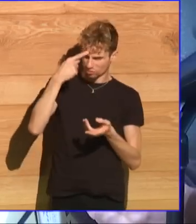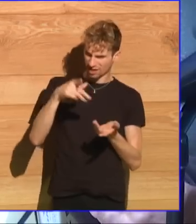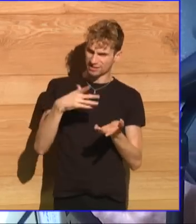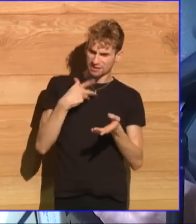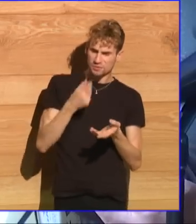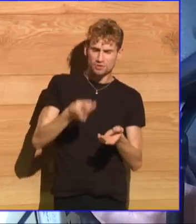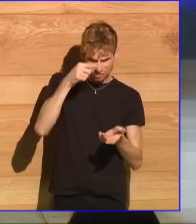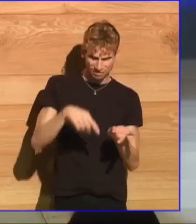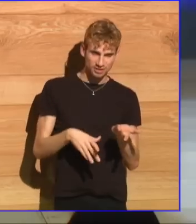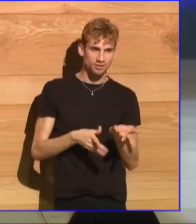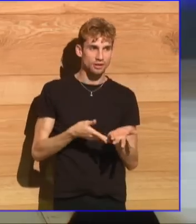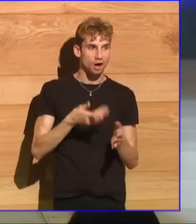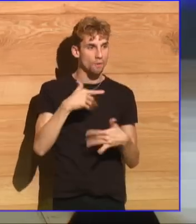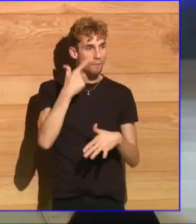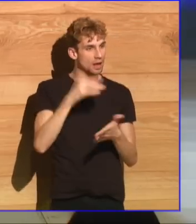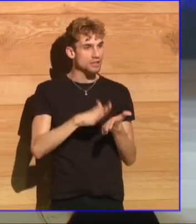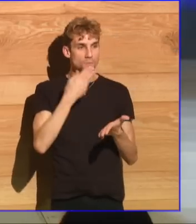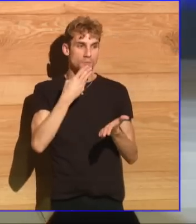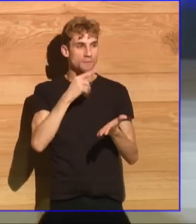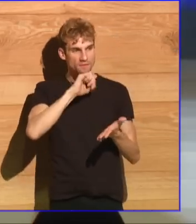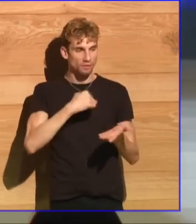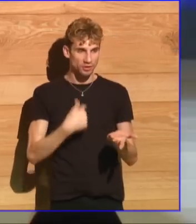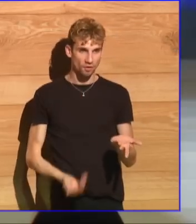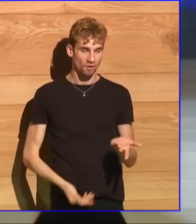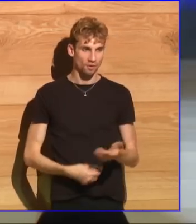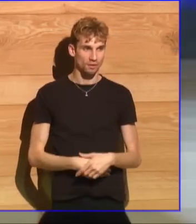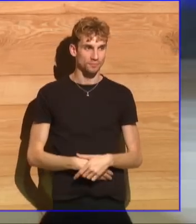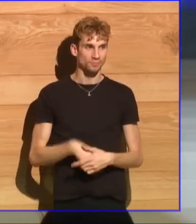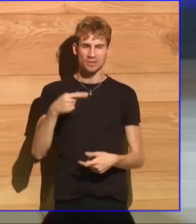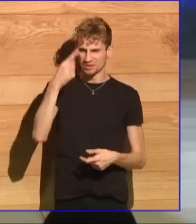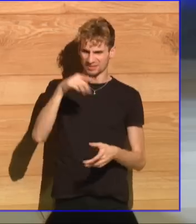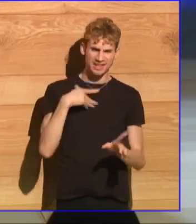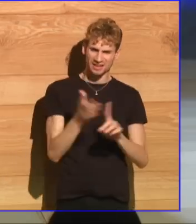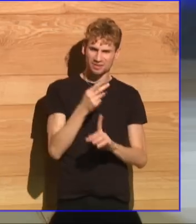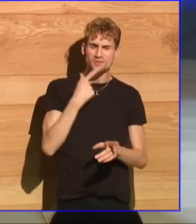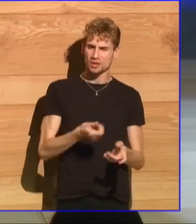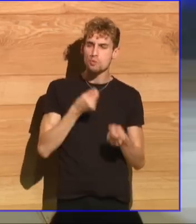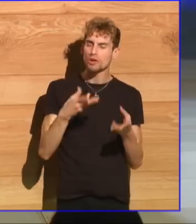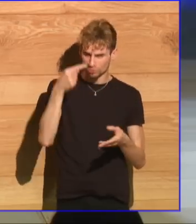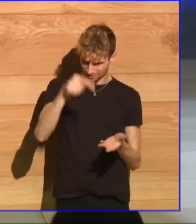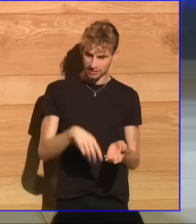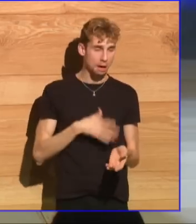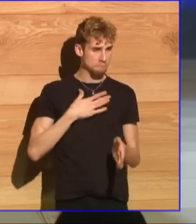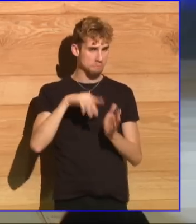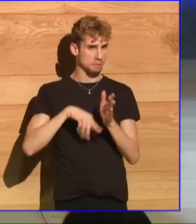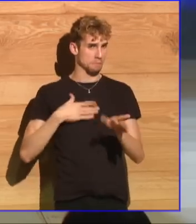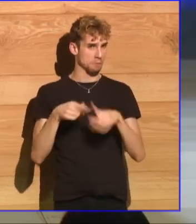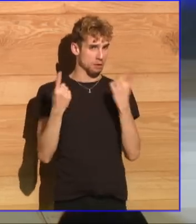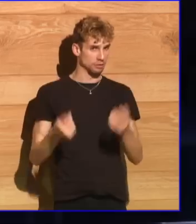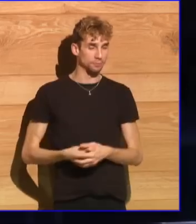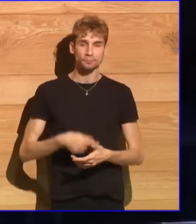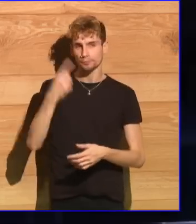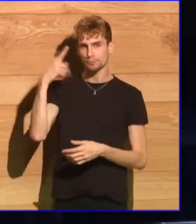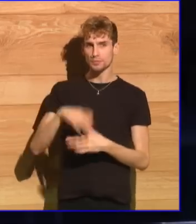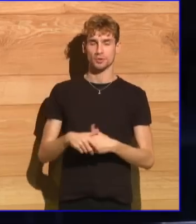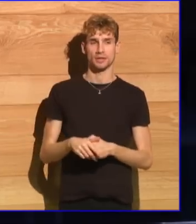whisky Canadian Club, mi whisky favorito. ¿Tú sabes lo que me ha costado encontrar estos bombones? Ya me da igual el programa, ¿eh? Lo sé,